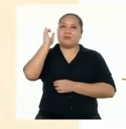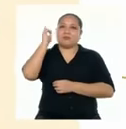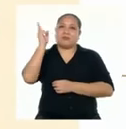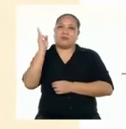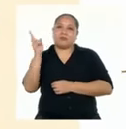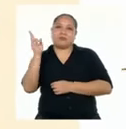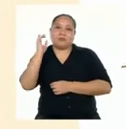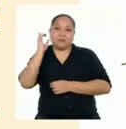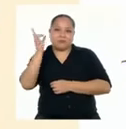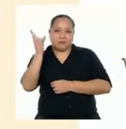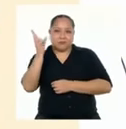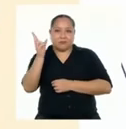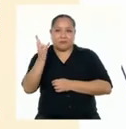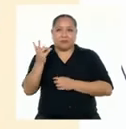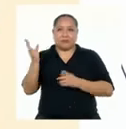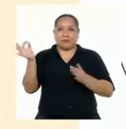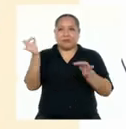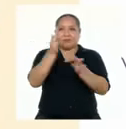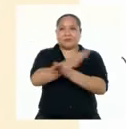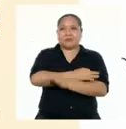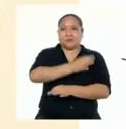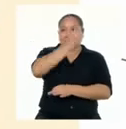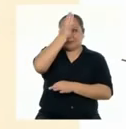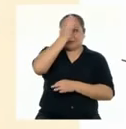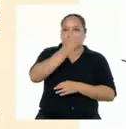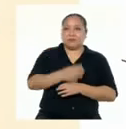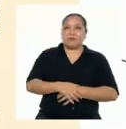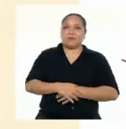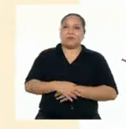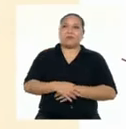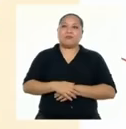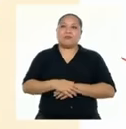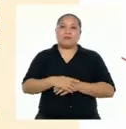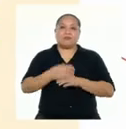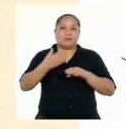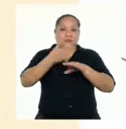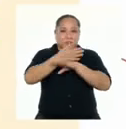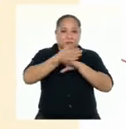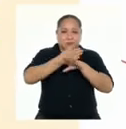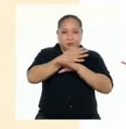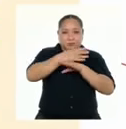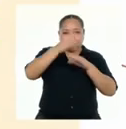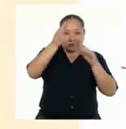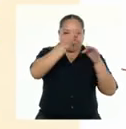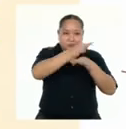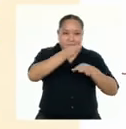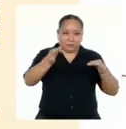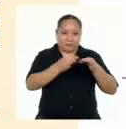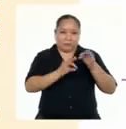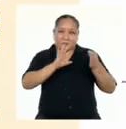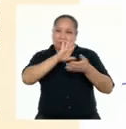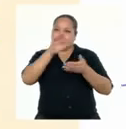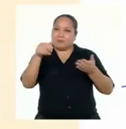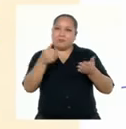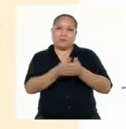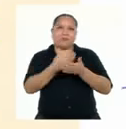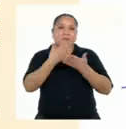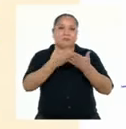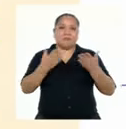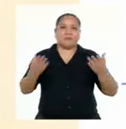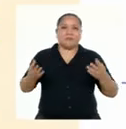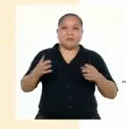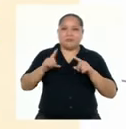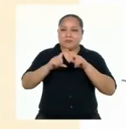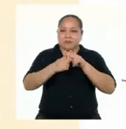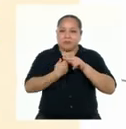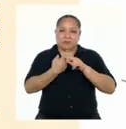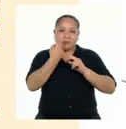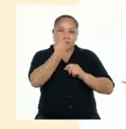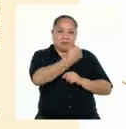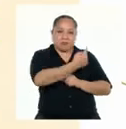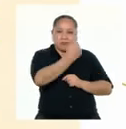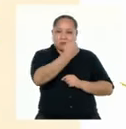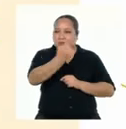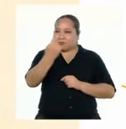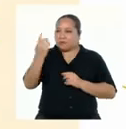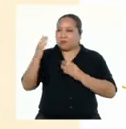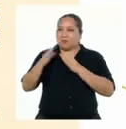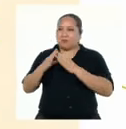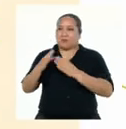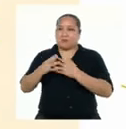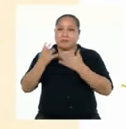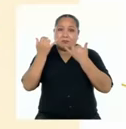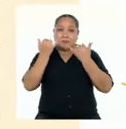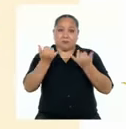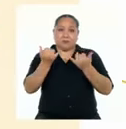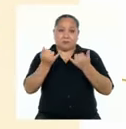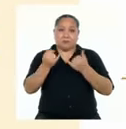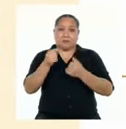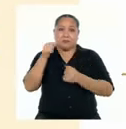maestros padres, pintores, carpinteros, albañiles y todos los oficios que fueron improvisados en cada hogar, lugar que